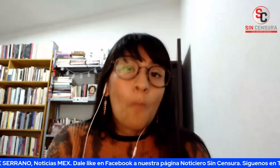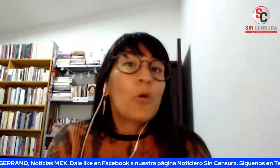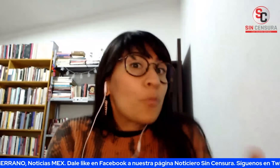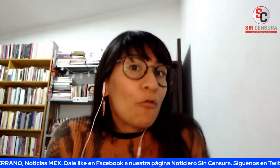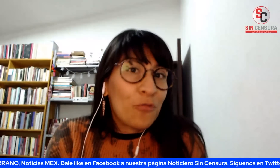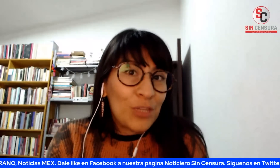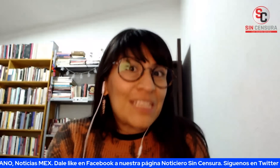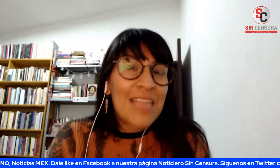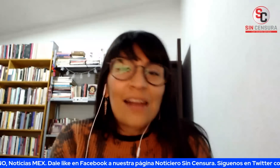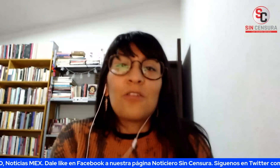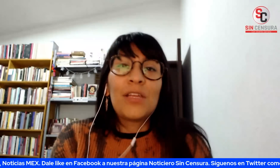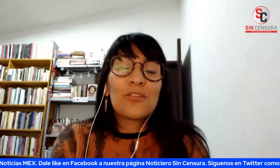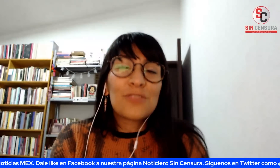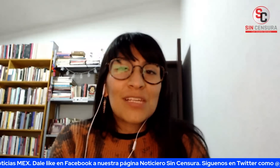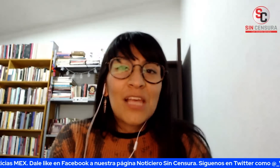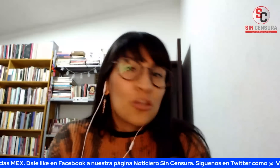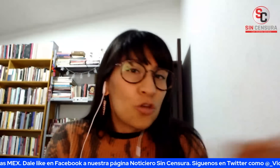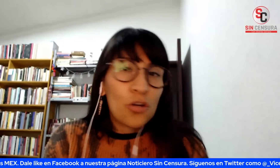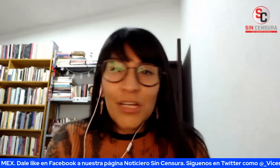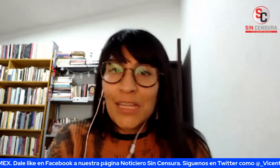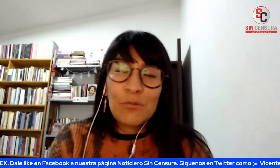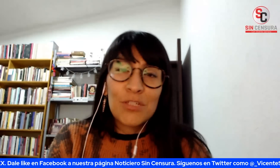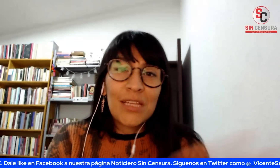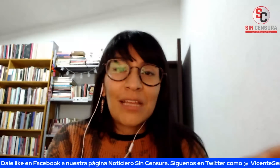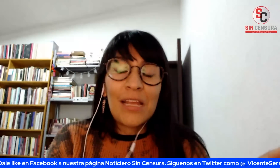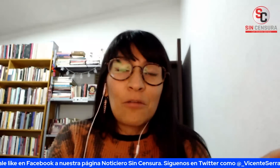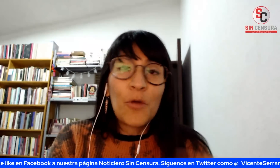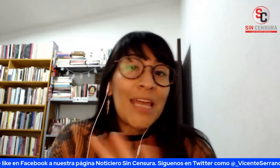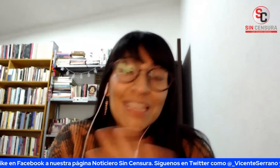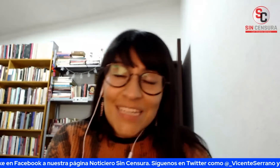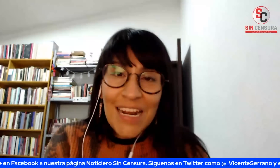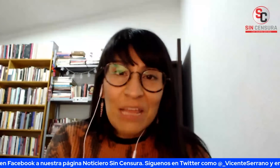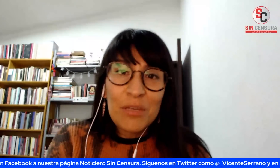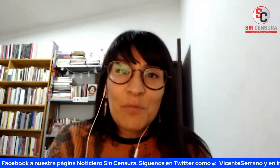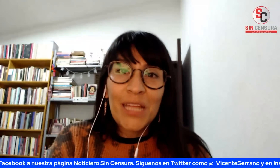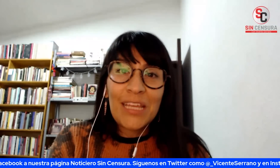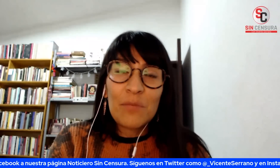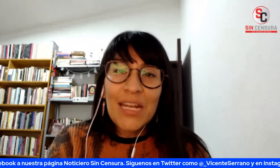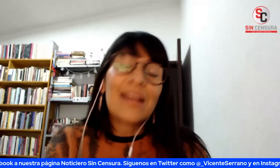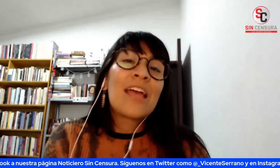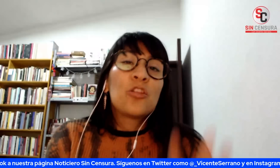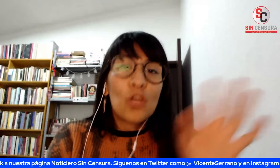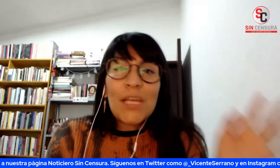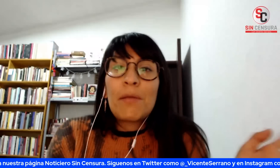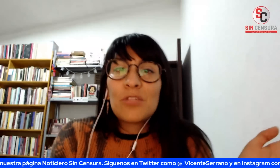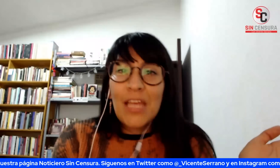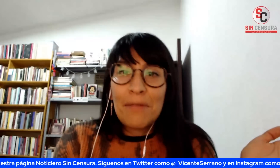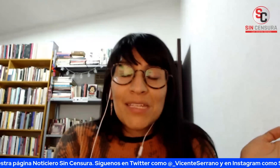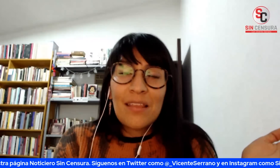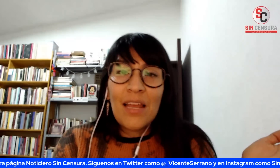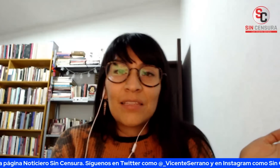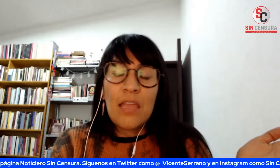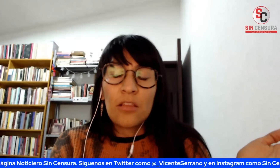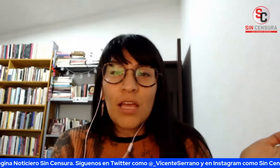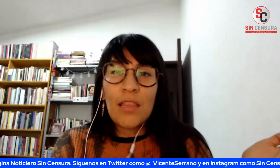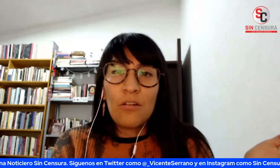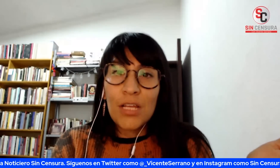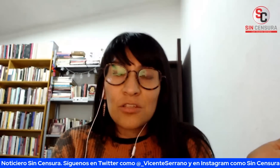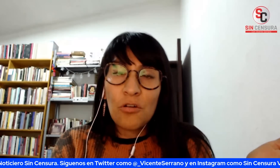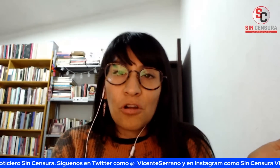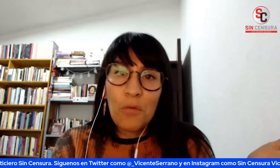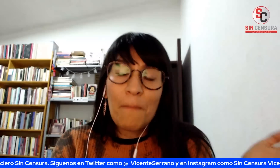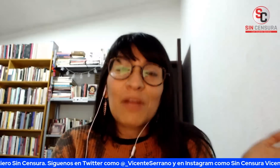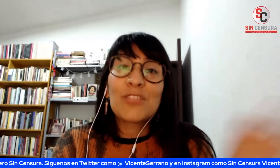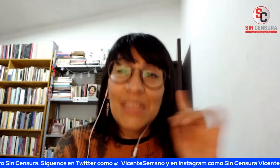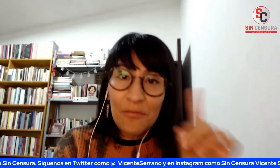apostar por profundizarlo. Entonces, yo creo que tenemos que entenderlo por ahí. Y ya nada más para terminar, no sabemos qué va a ser de la trayectoria de